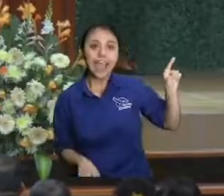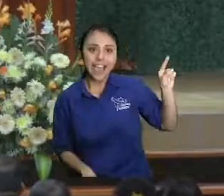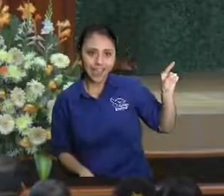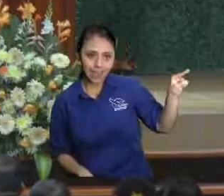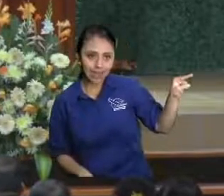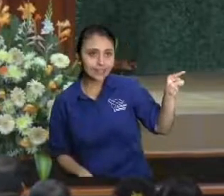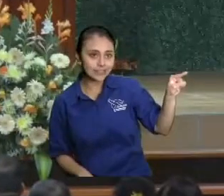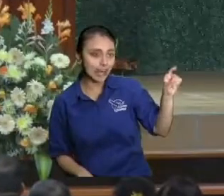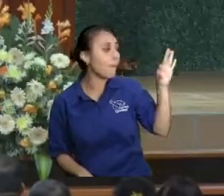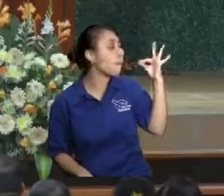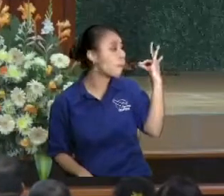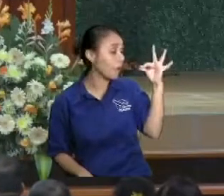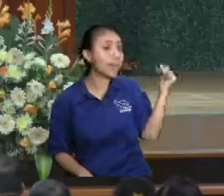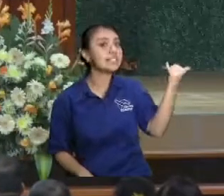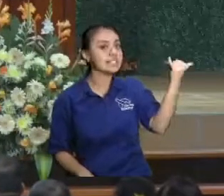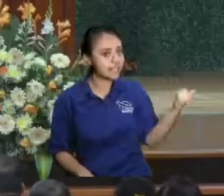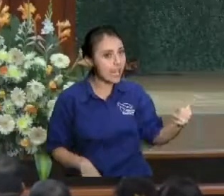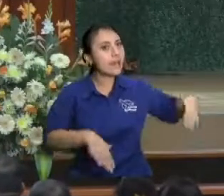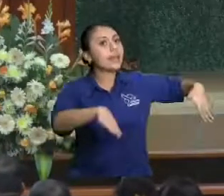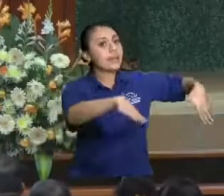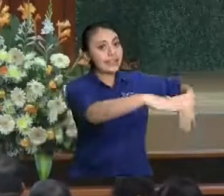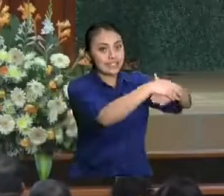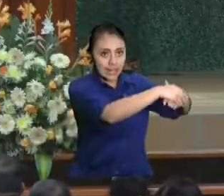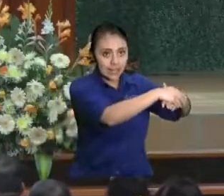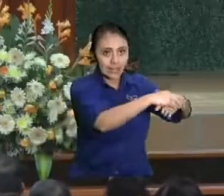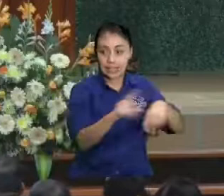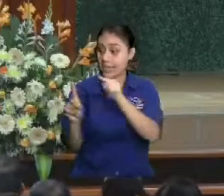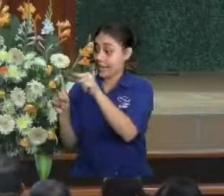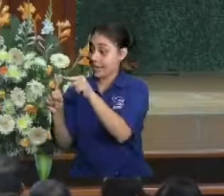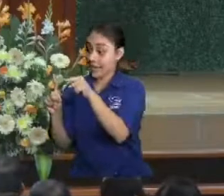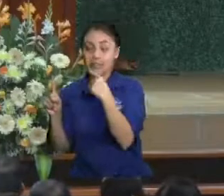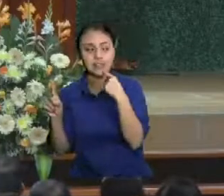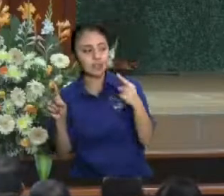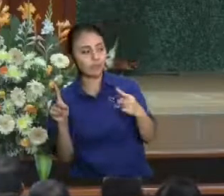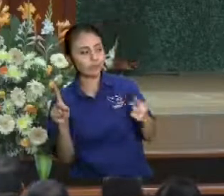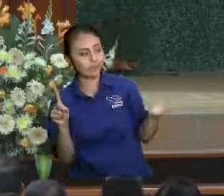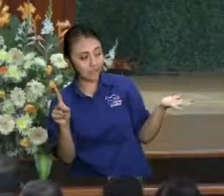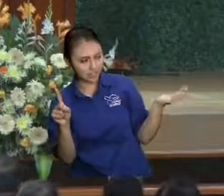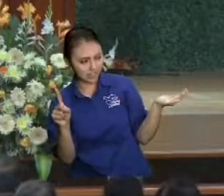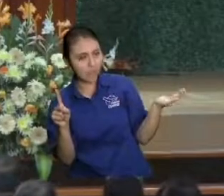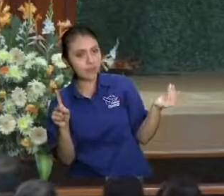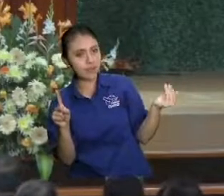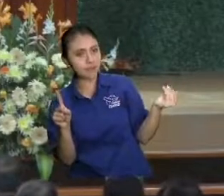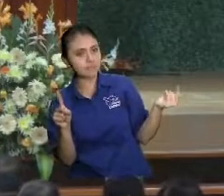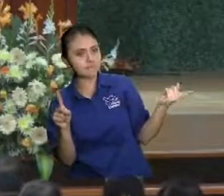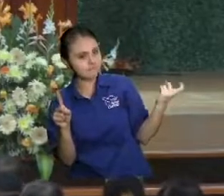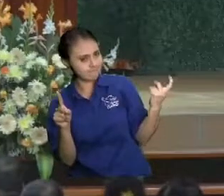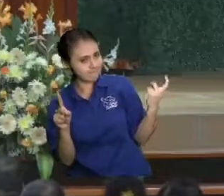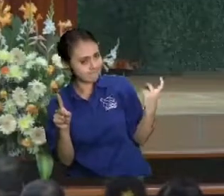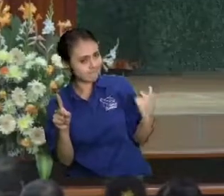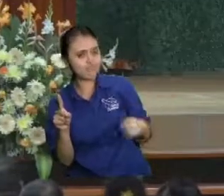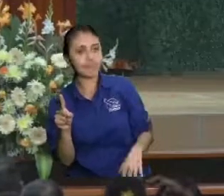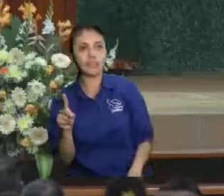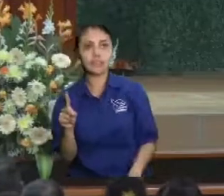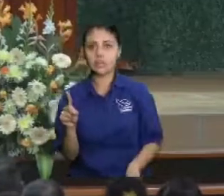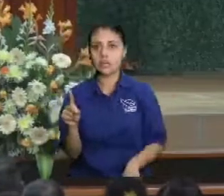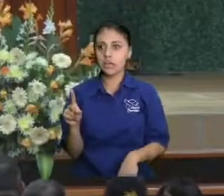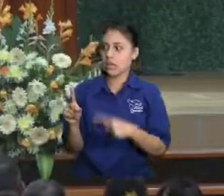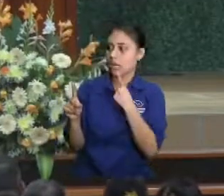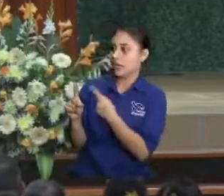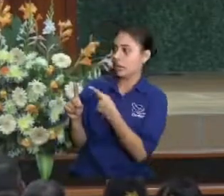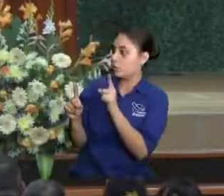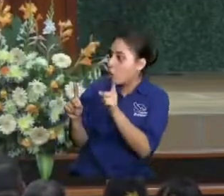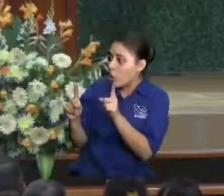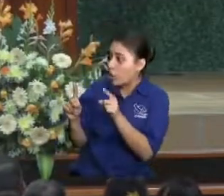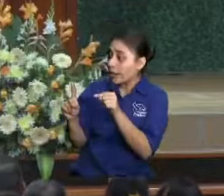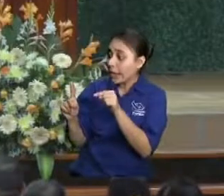la mujer de Urías, llámenmela. Yo me imagino que incluso alguien le ha de haber dicho, el rey, pero es la mujer de